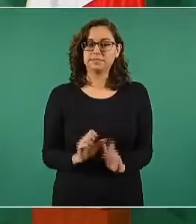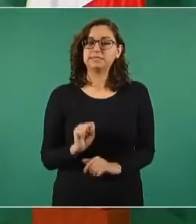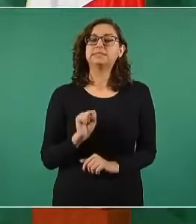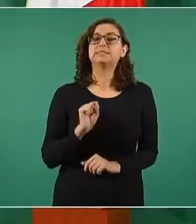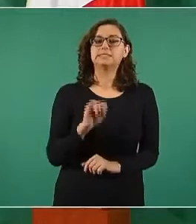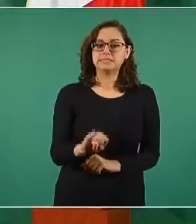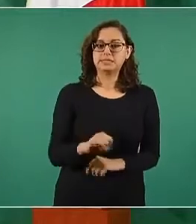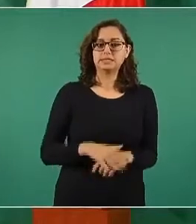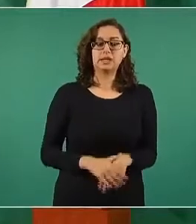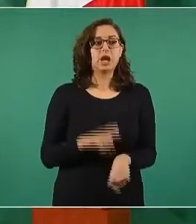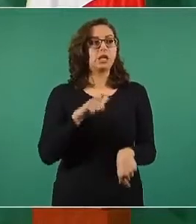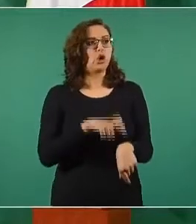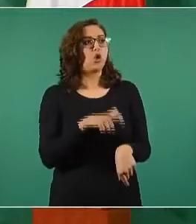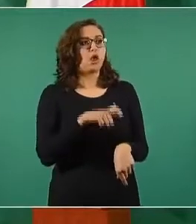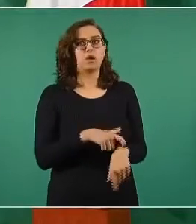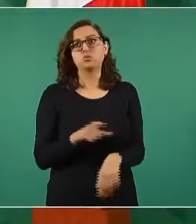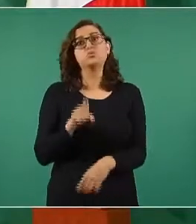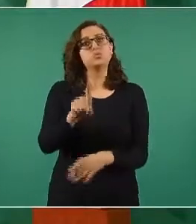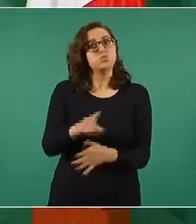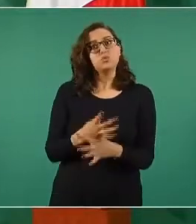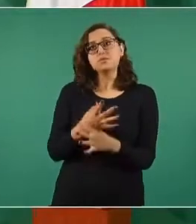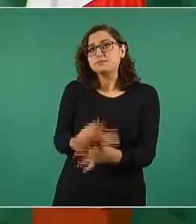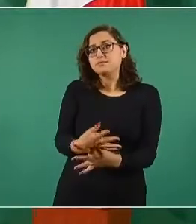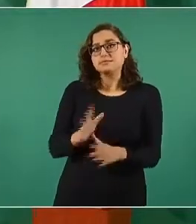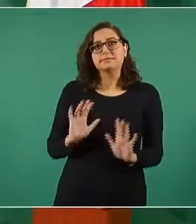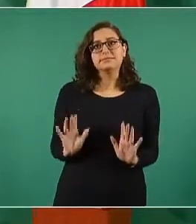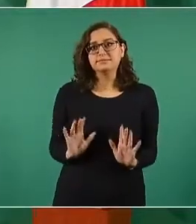¿Qué horas son? Las que usted quiera que sean, señor.